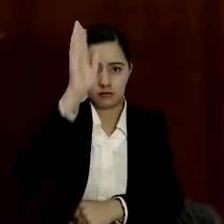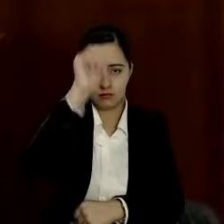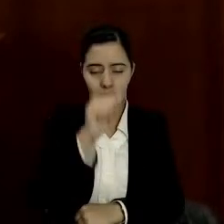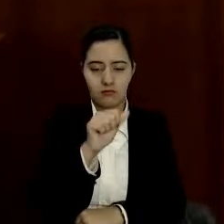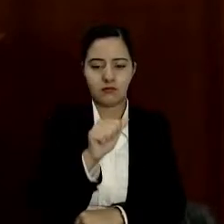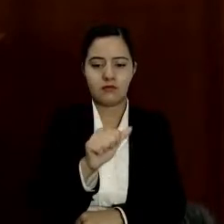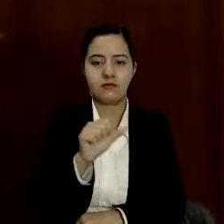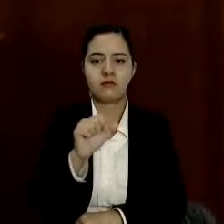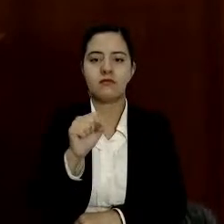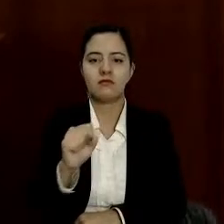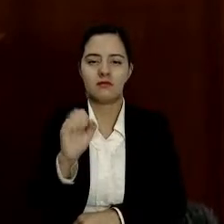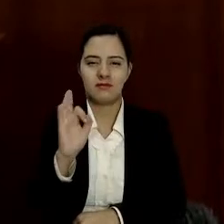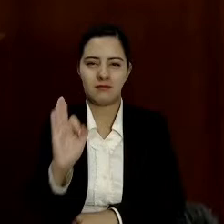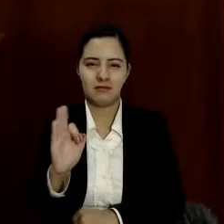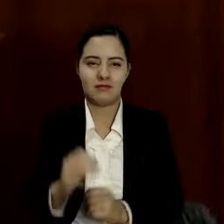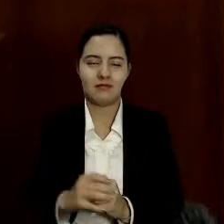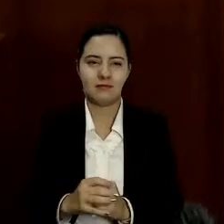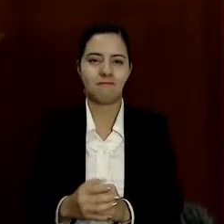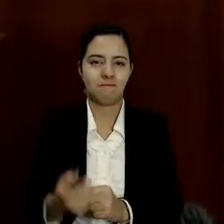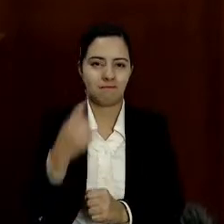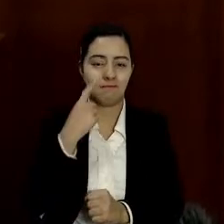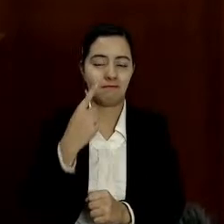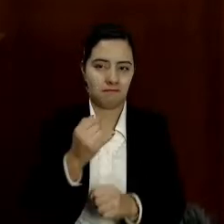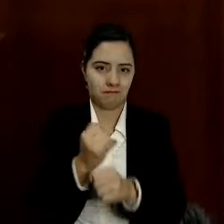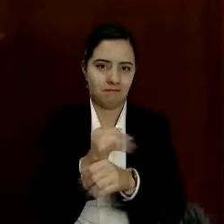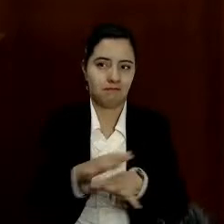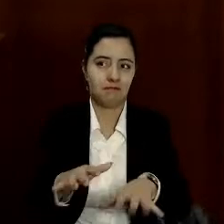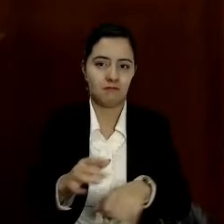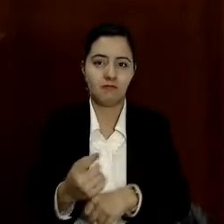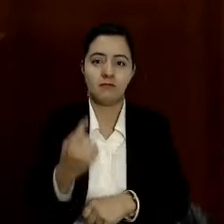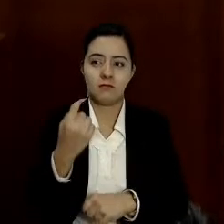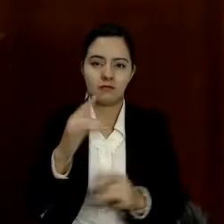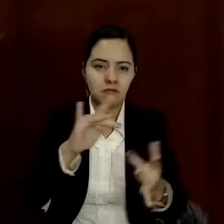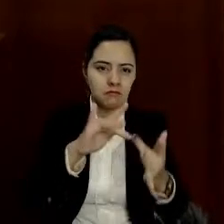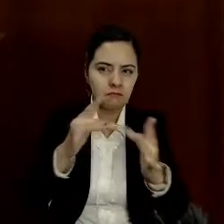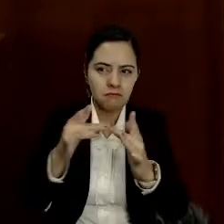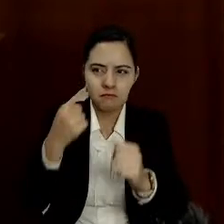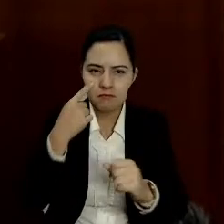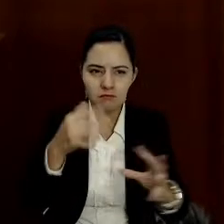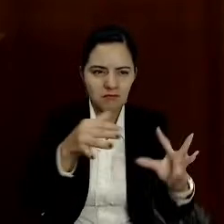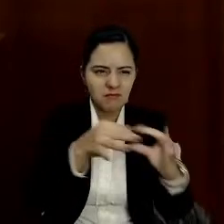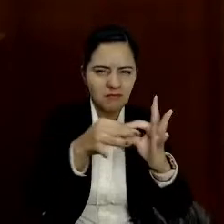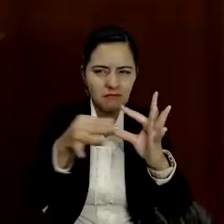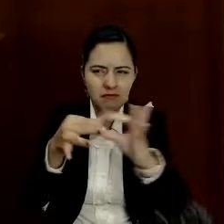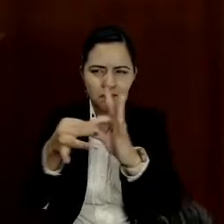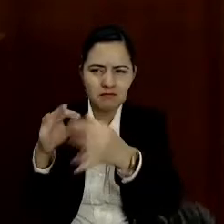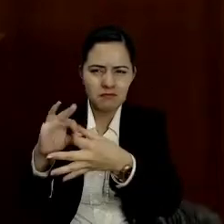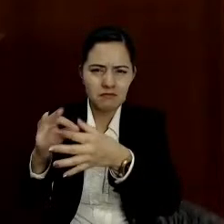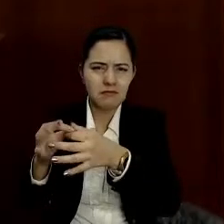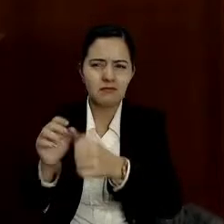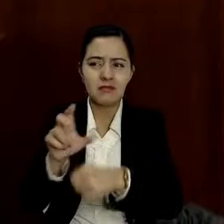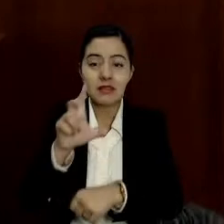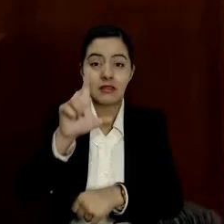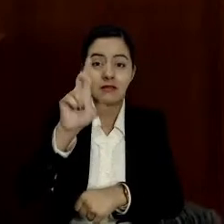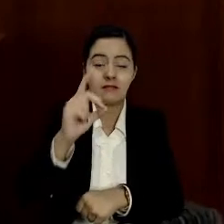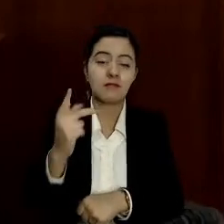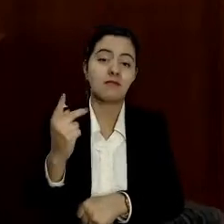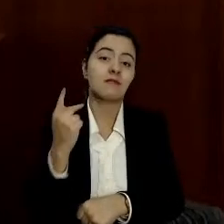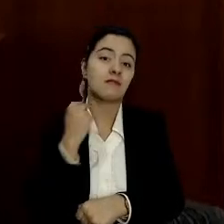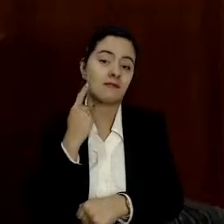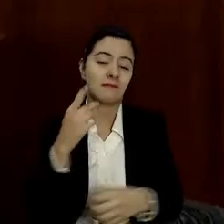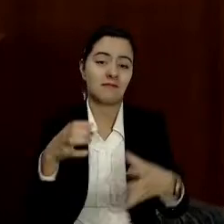ASF, permiten actualizar que al menos una red de 30 políticos y funcionarios del PRI ligados al